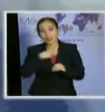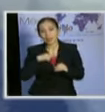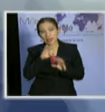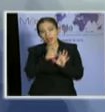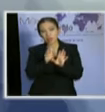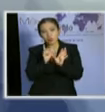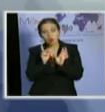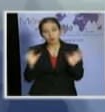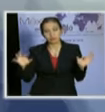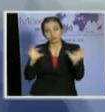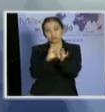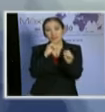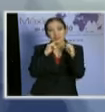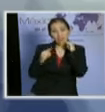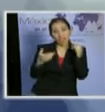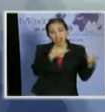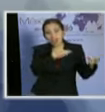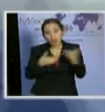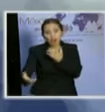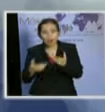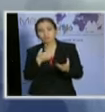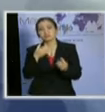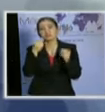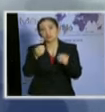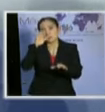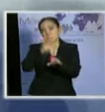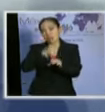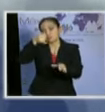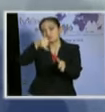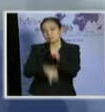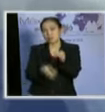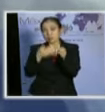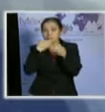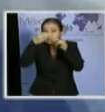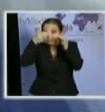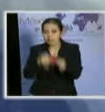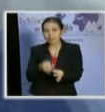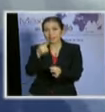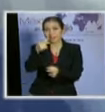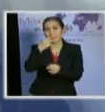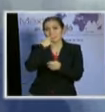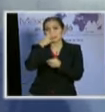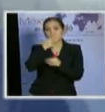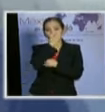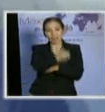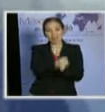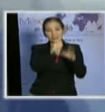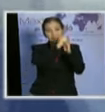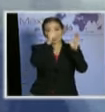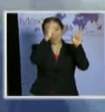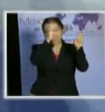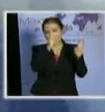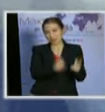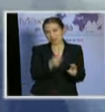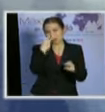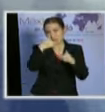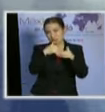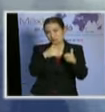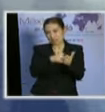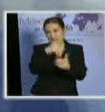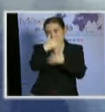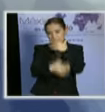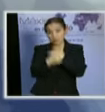unos puentes de diálogo muchísimo más eficaces. E incluso hablando de esta agenda post-2015,